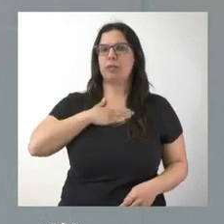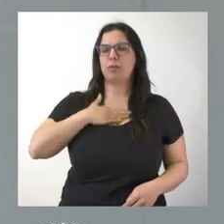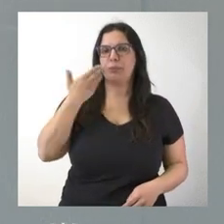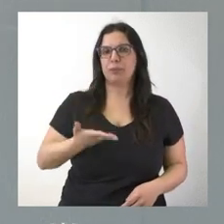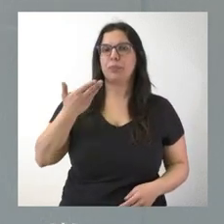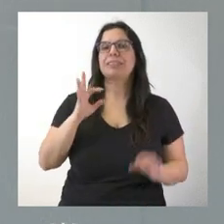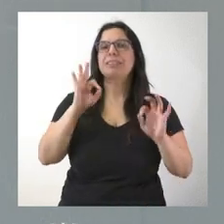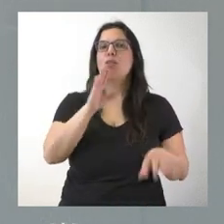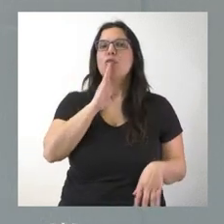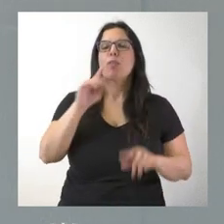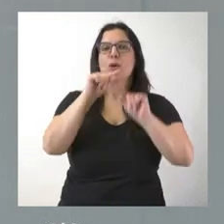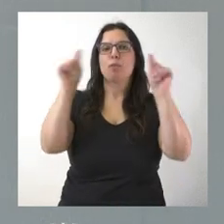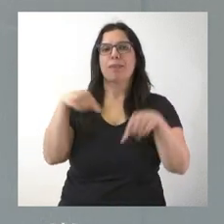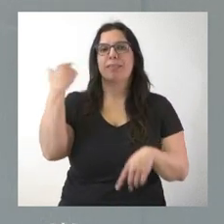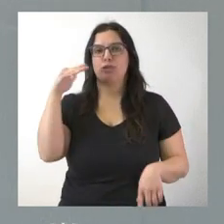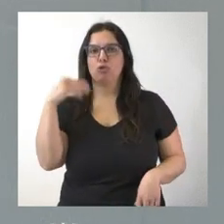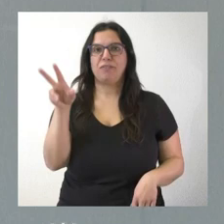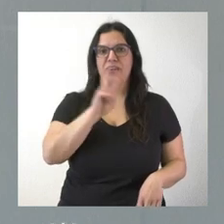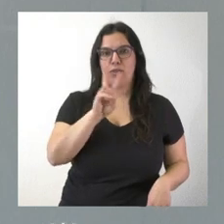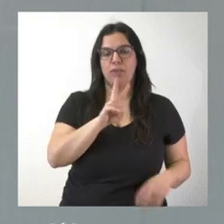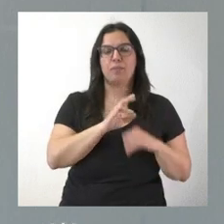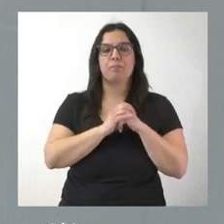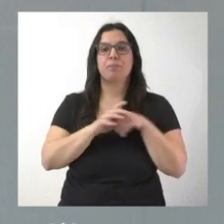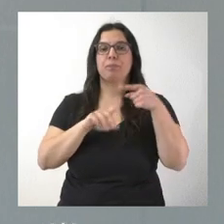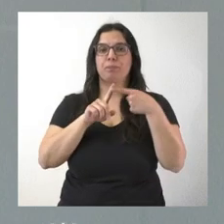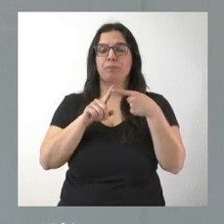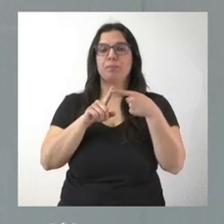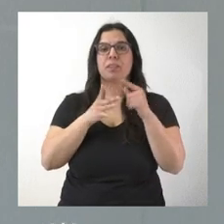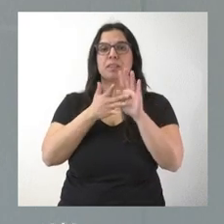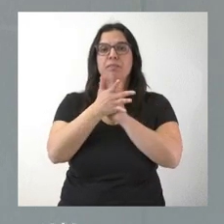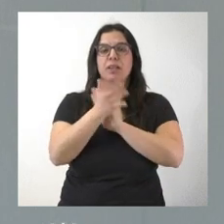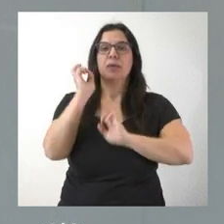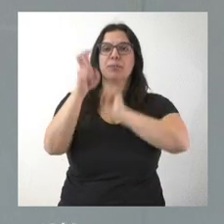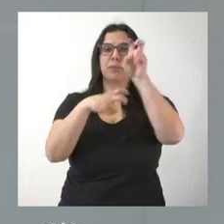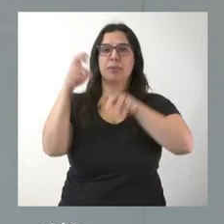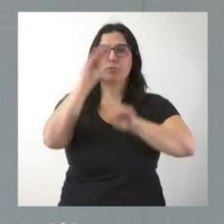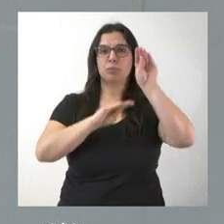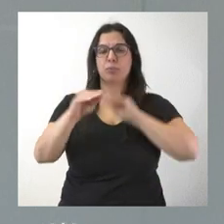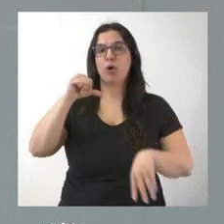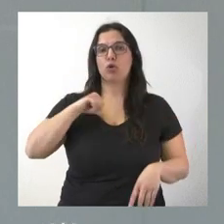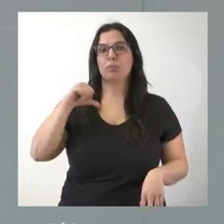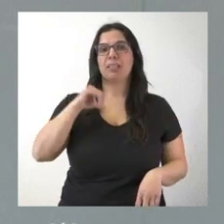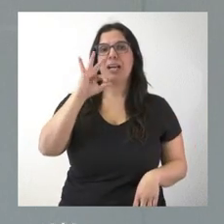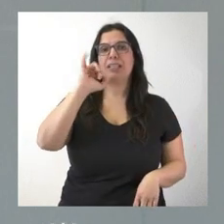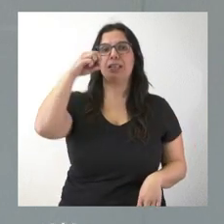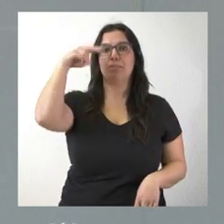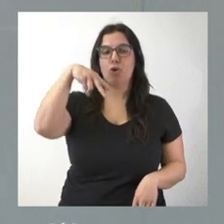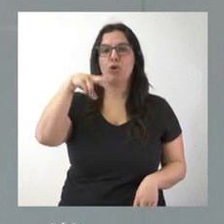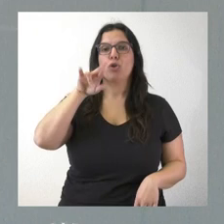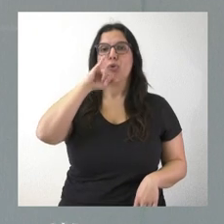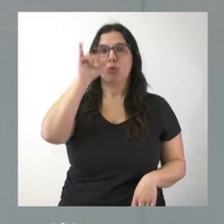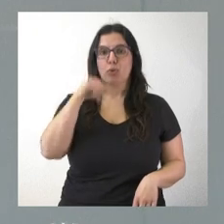las provincias de Soria y Valladolid por un lado hablamos de la rehabilitación del hospital Simón Ruiz en Medina del campo